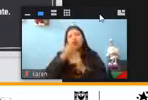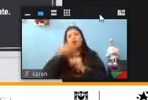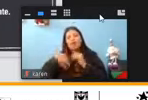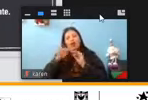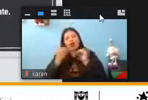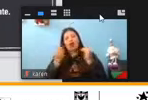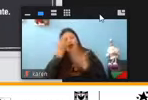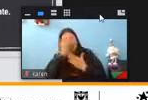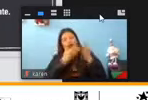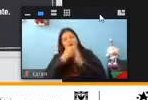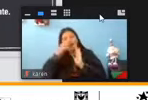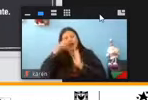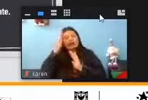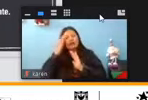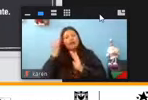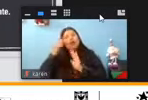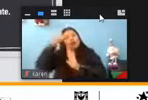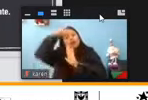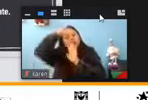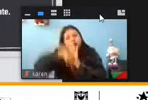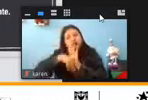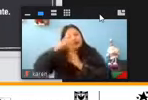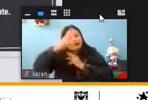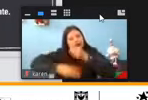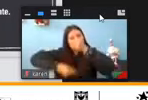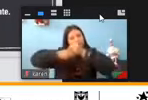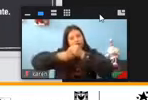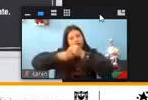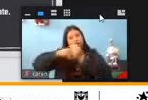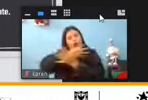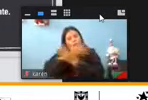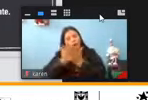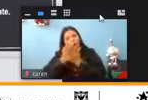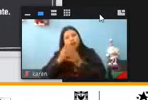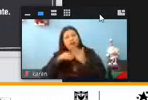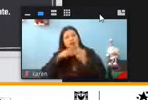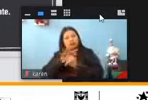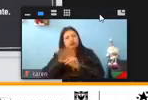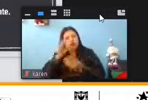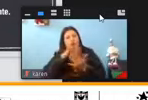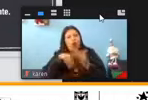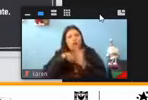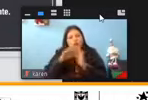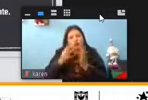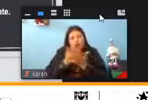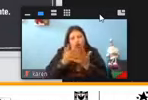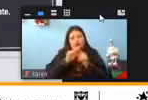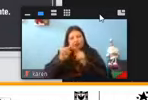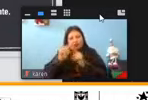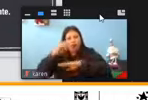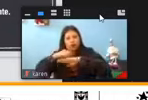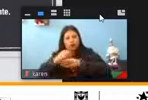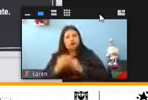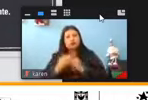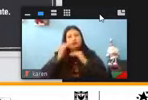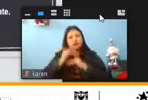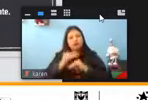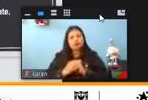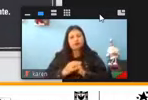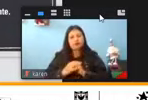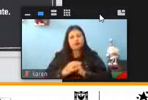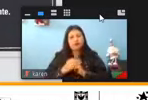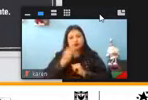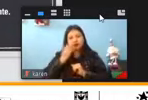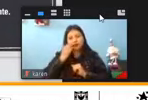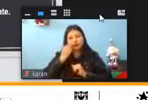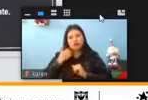académico y que también puede tener repercusiones en las dinámicas de la guerra. Un tema que sobresalió